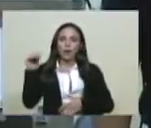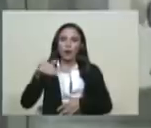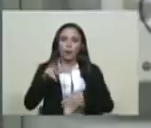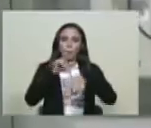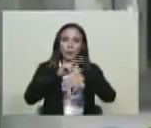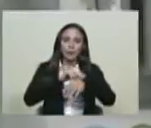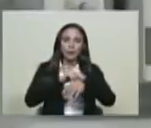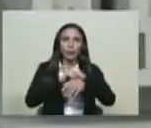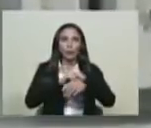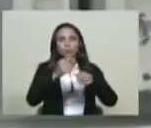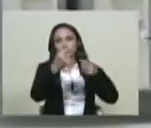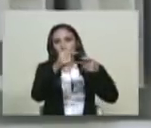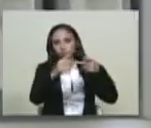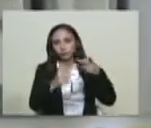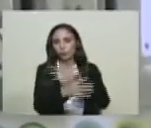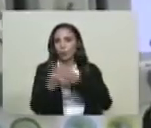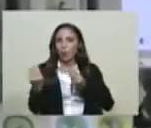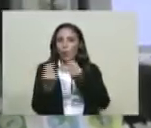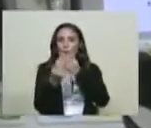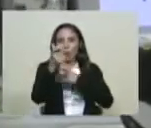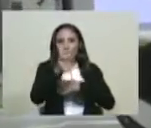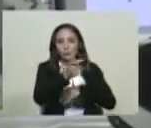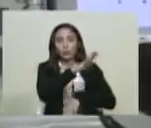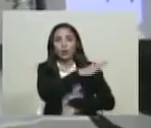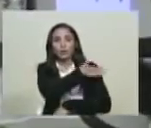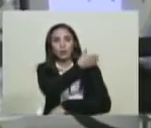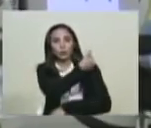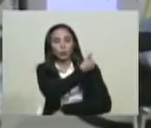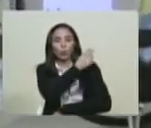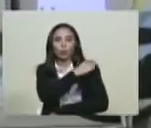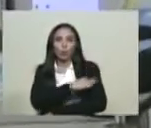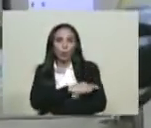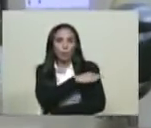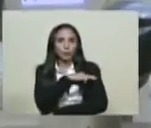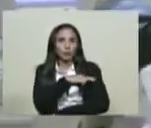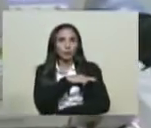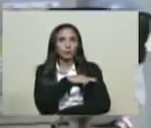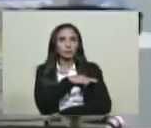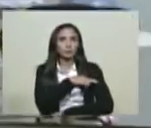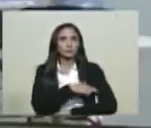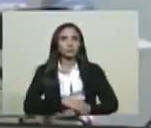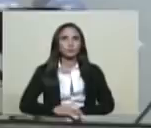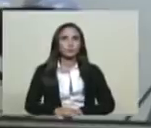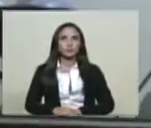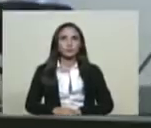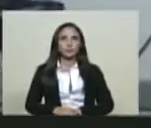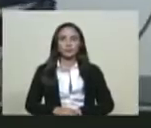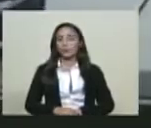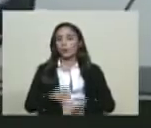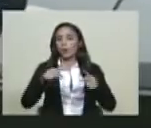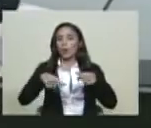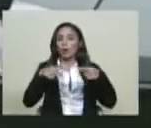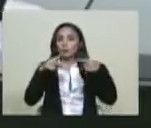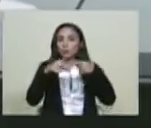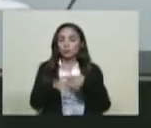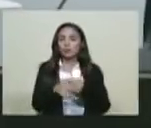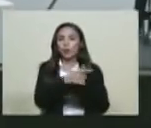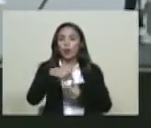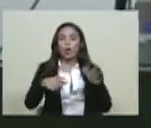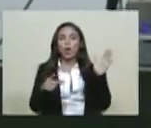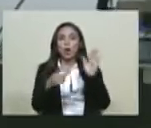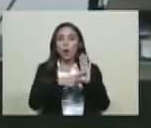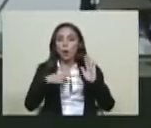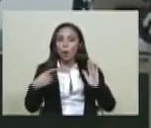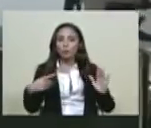Moya, también nos acompaña, director del Hospital Central de Maracay. Hoy estamos inaugurando 11